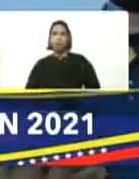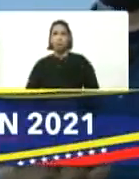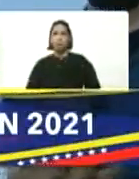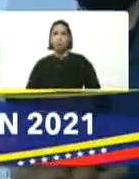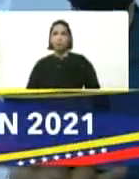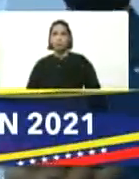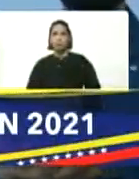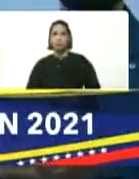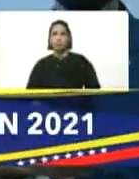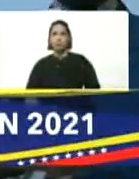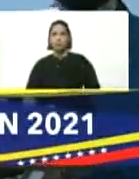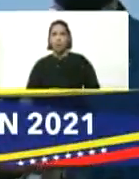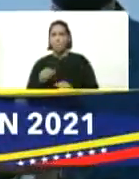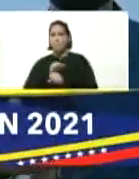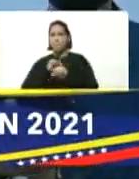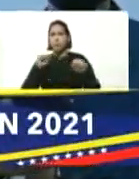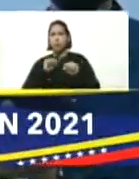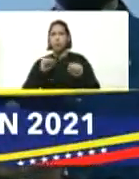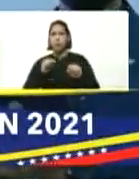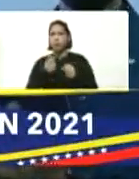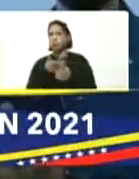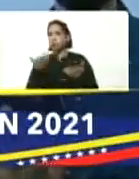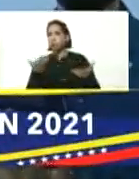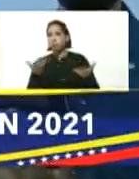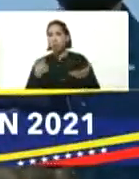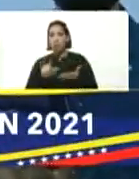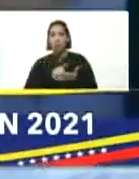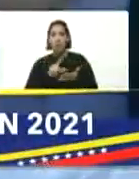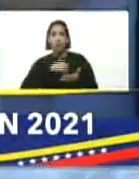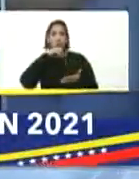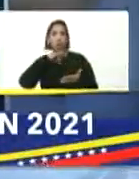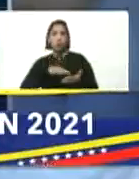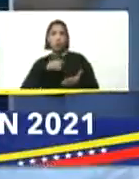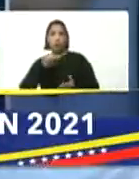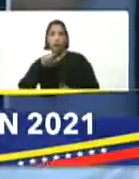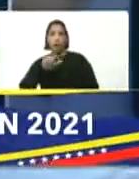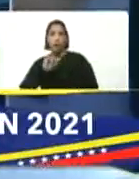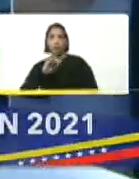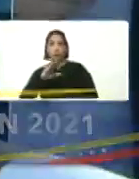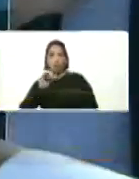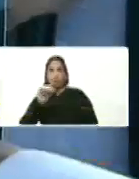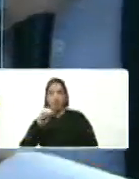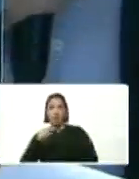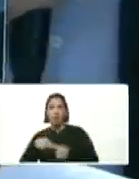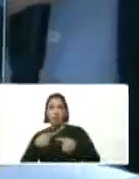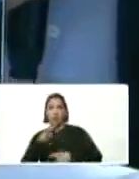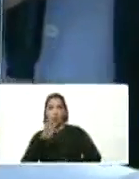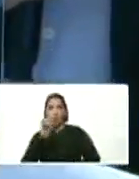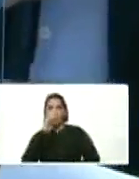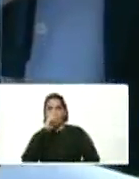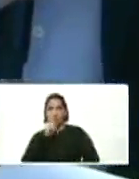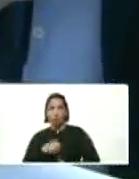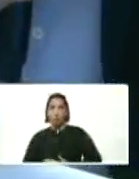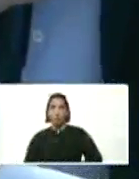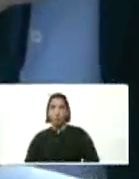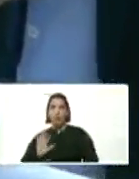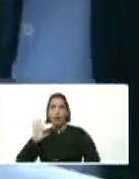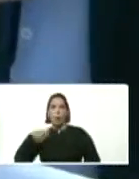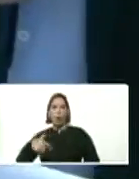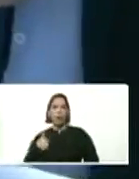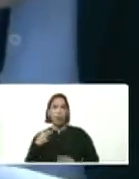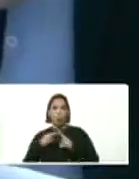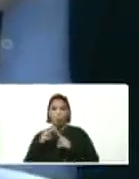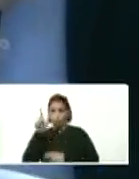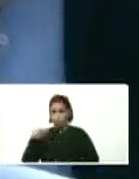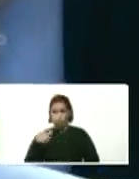Pusimos la bomba y ¿qué? 40 libro histórico de Alicia Herrera, 40 años después. La primera edición. Naguará, yo conocí a